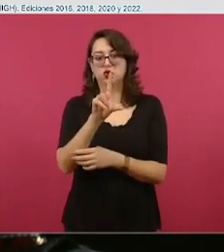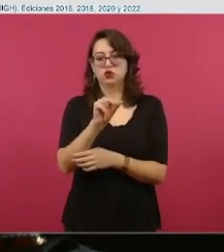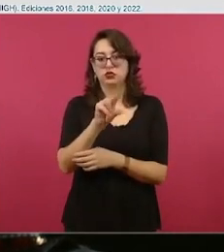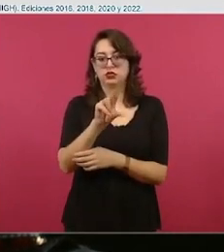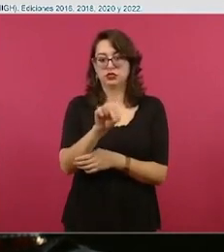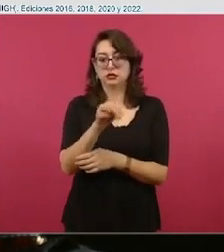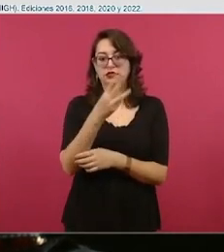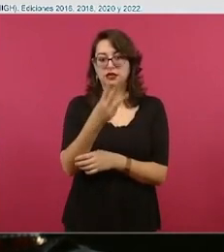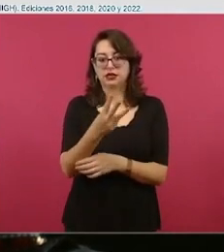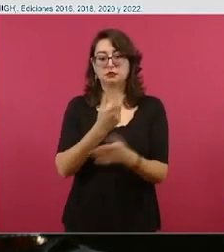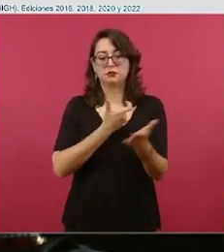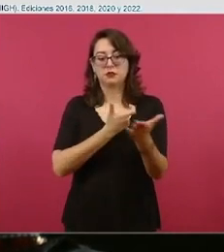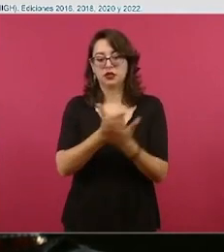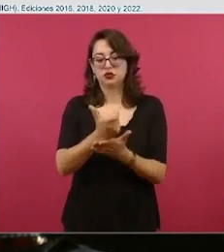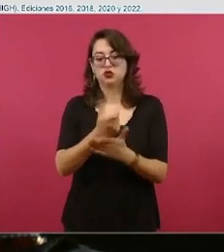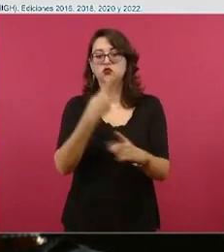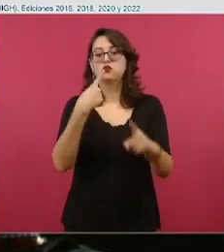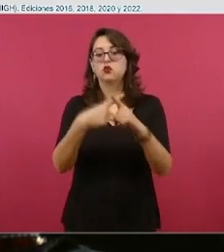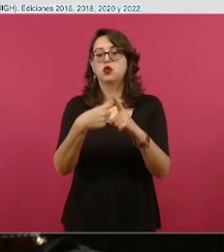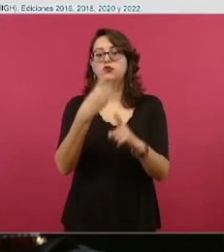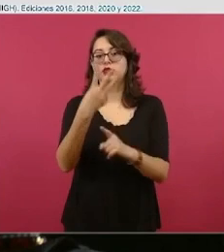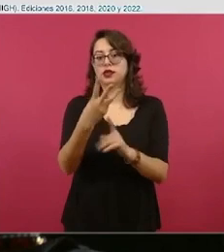11,183.